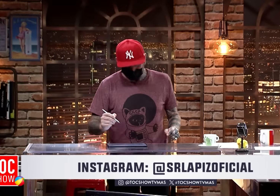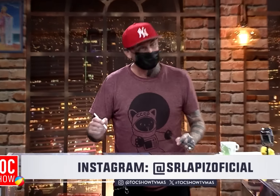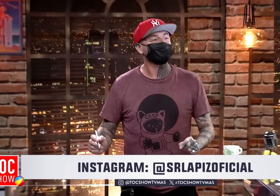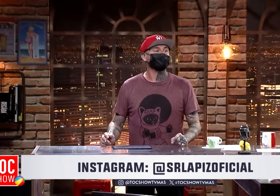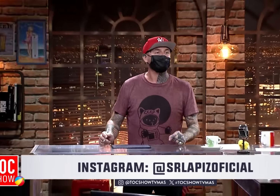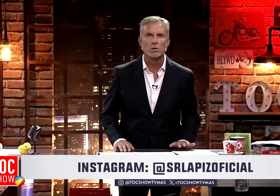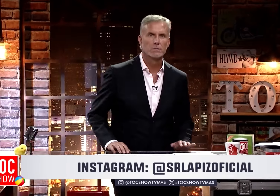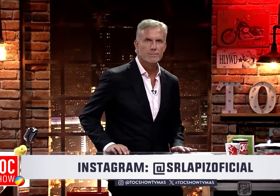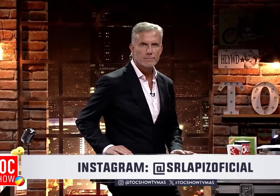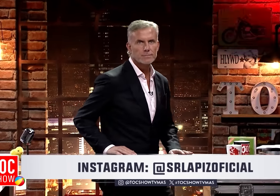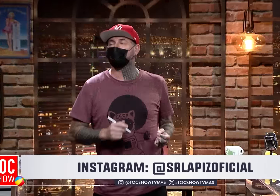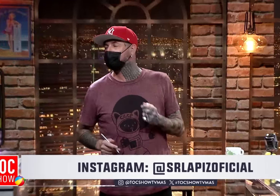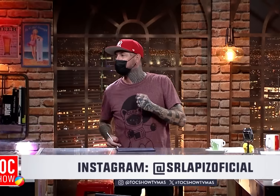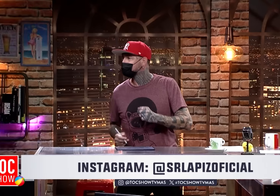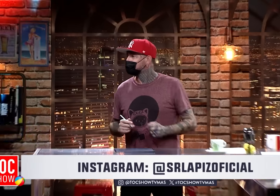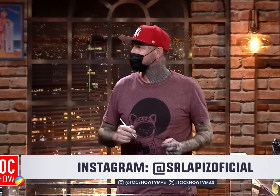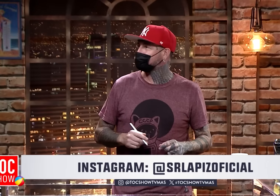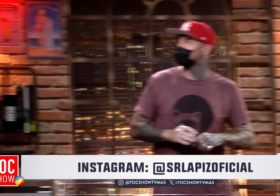otro sería de mal gusto.